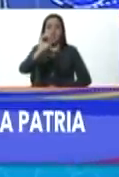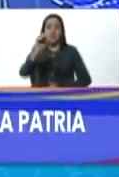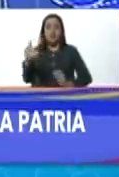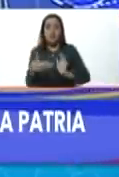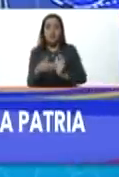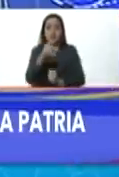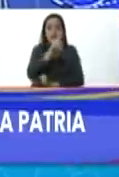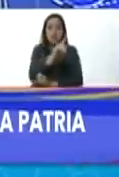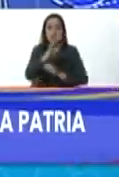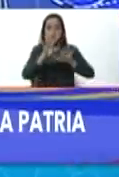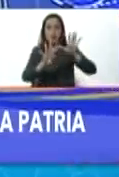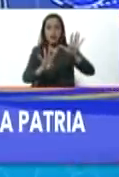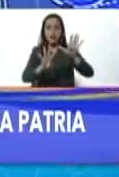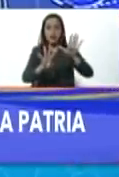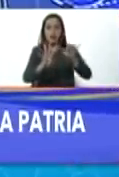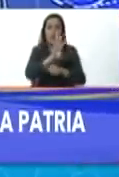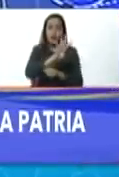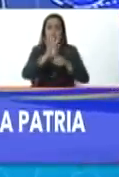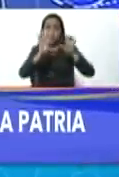comprobados,